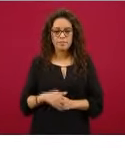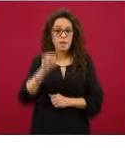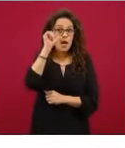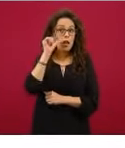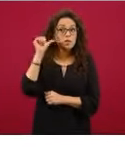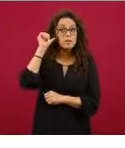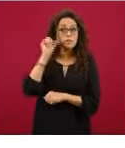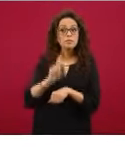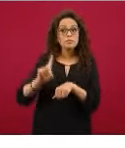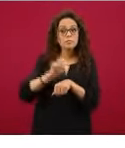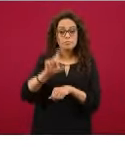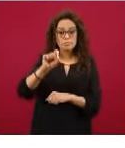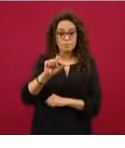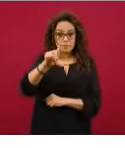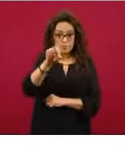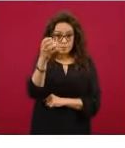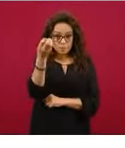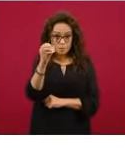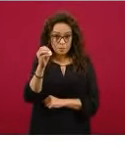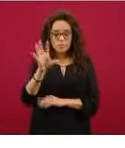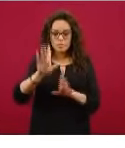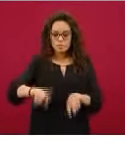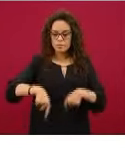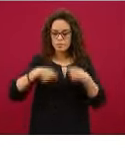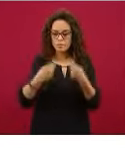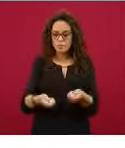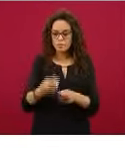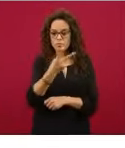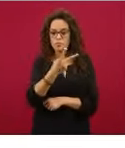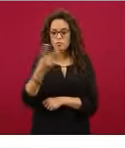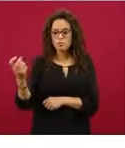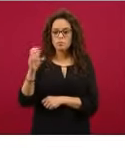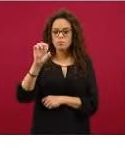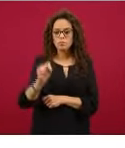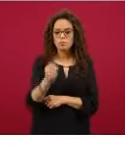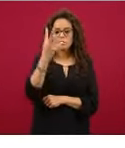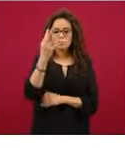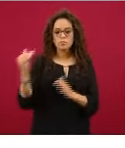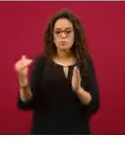Al día de ayer, al 27 de octubre, se habían otorgado